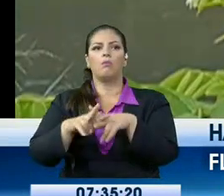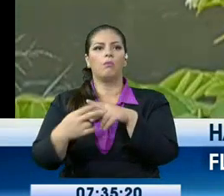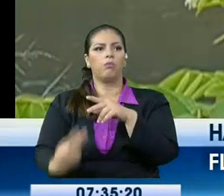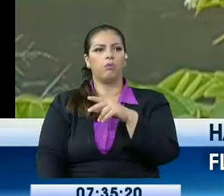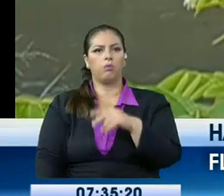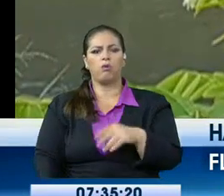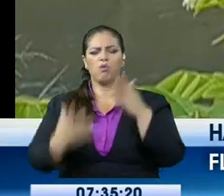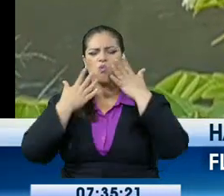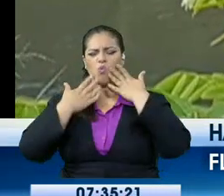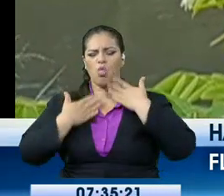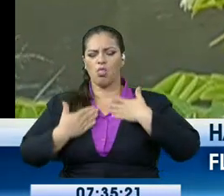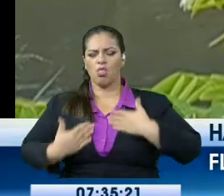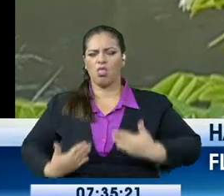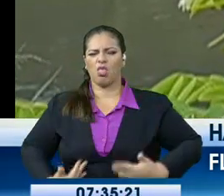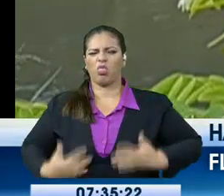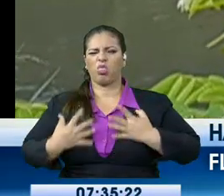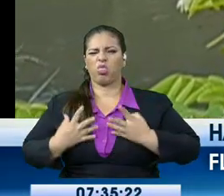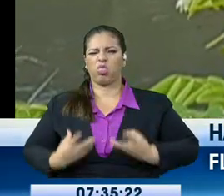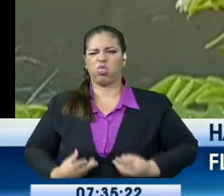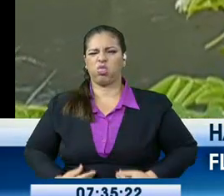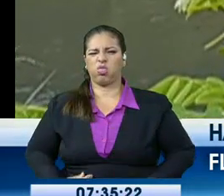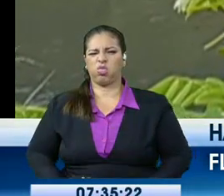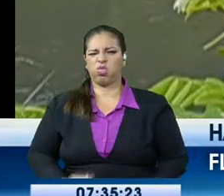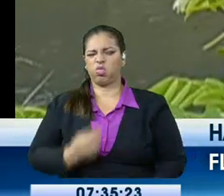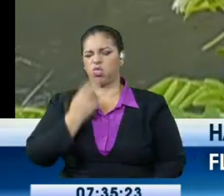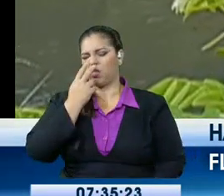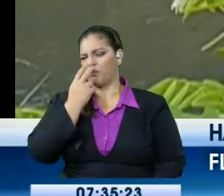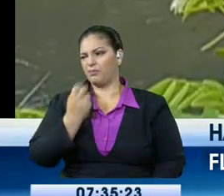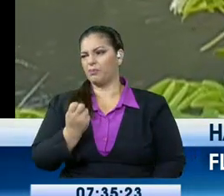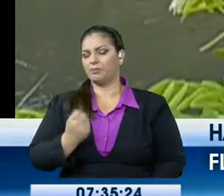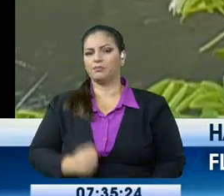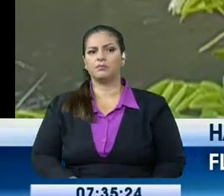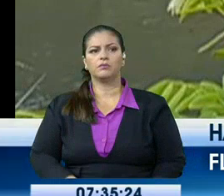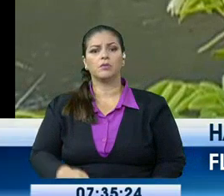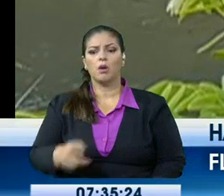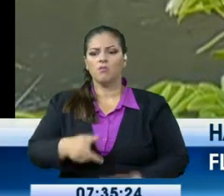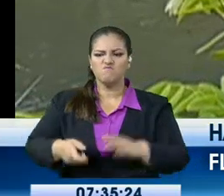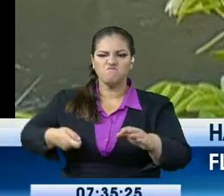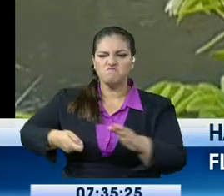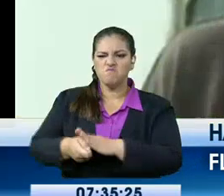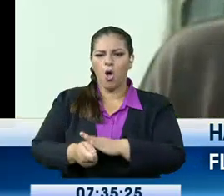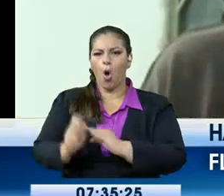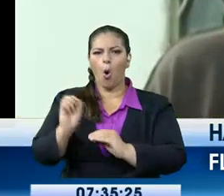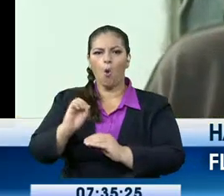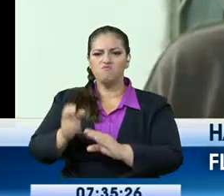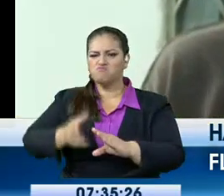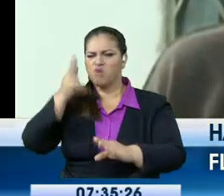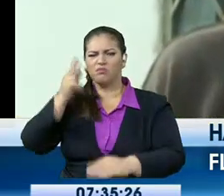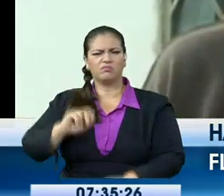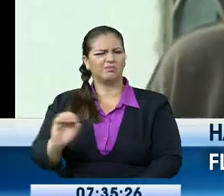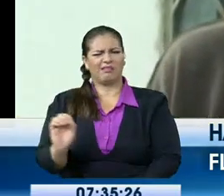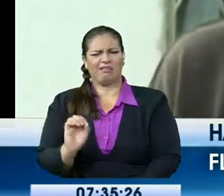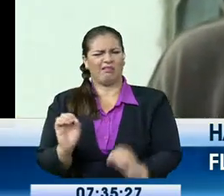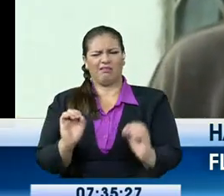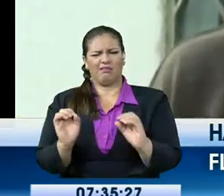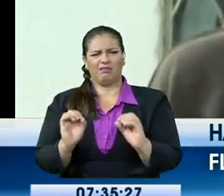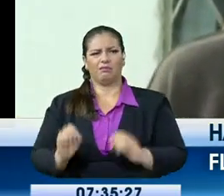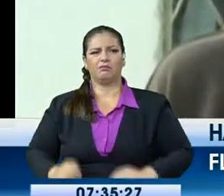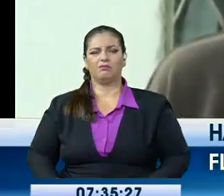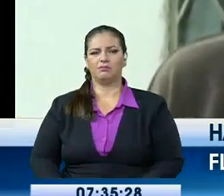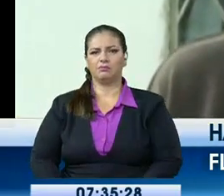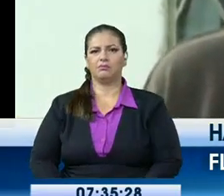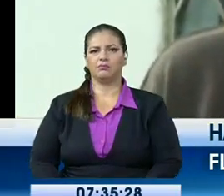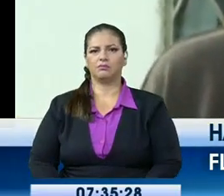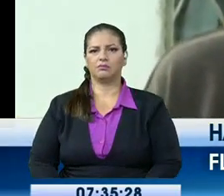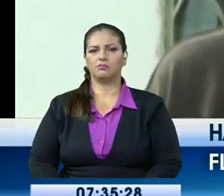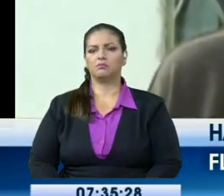de armas de fuego o cortopunzantes y tenía todas sus pertenencias personales. Dice a última hora que estaba en una cancha, dice